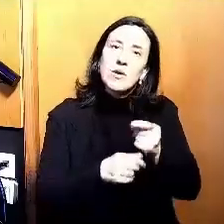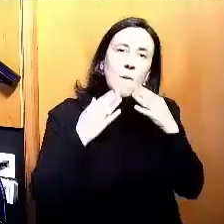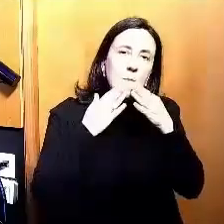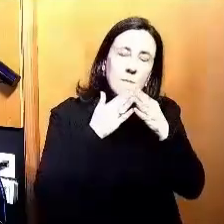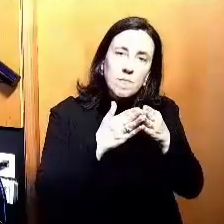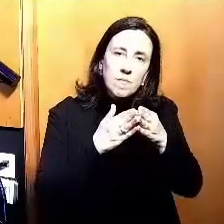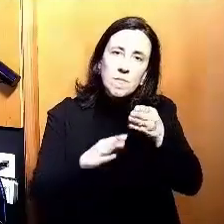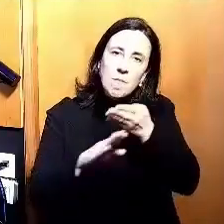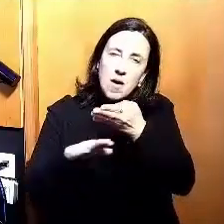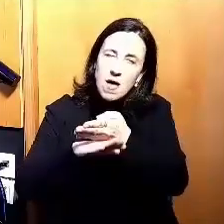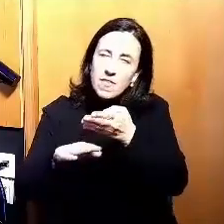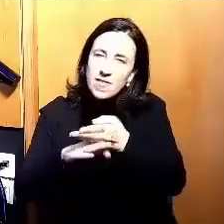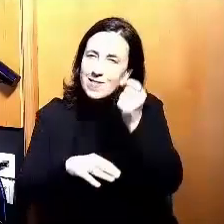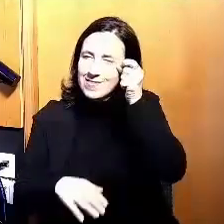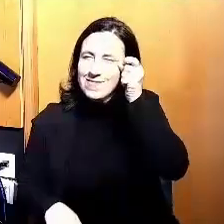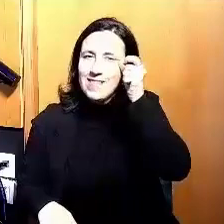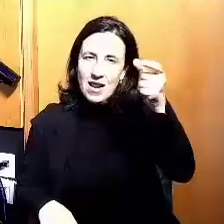nerdos.